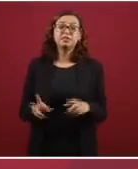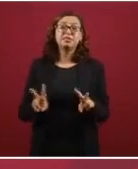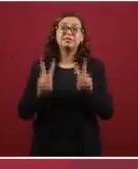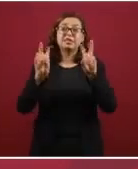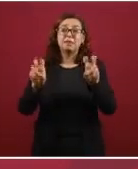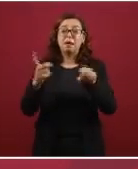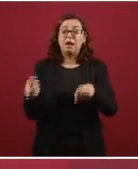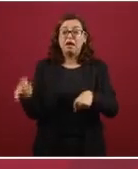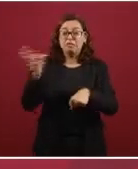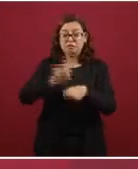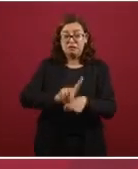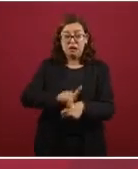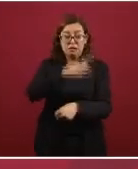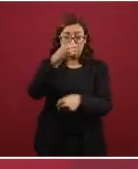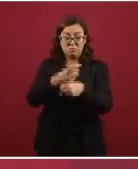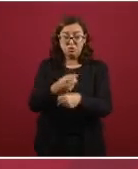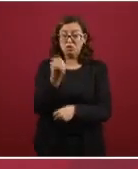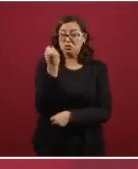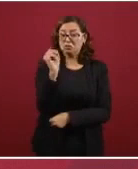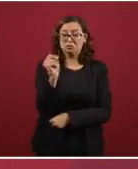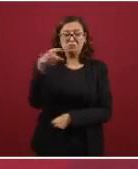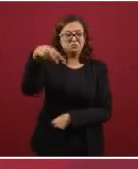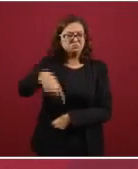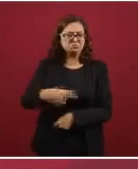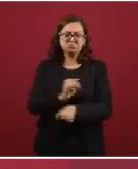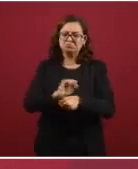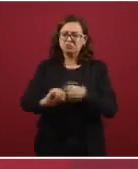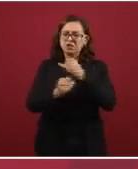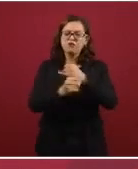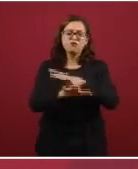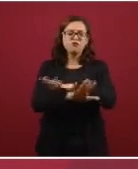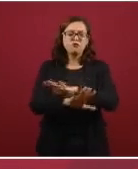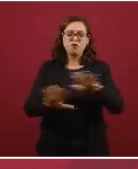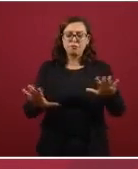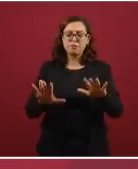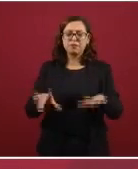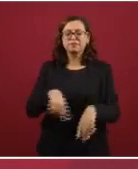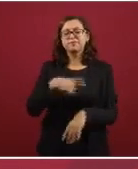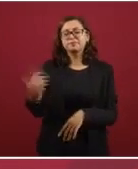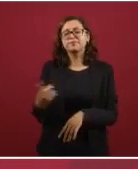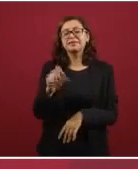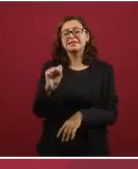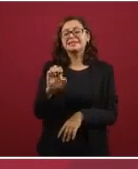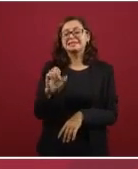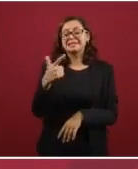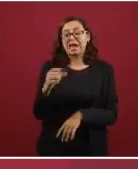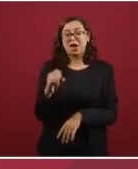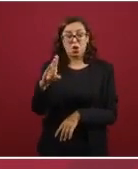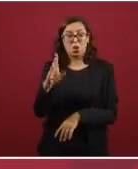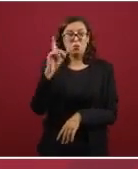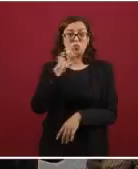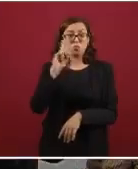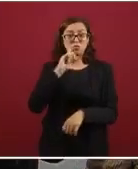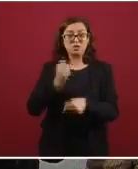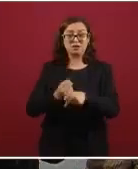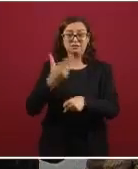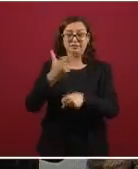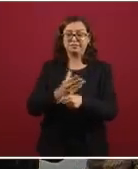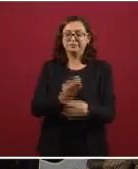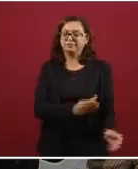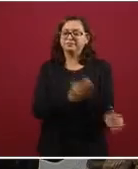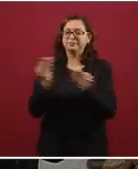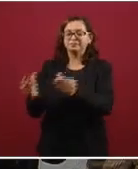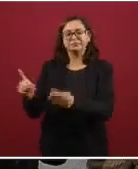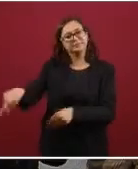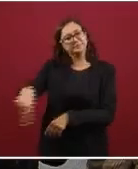septiembre, es un informe aquí y la Secretaría de Gobernación entrega, como lo establece la ley, el